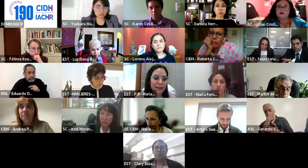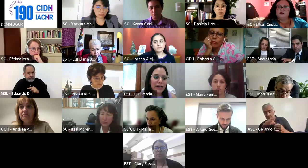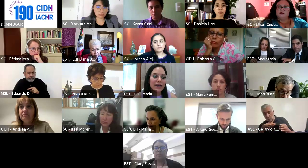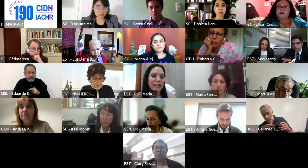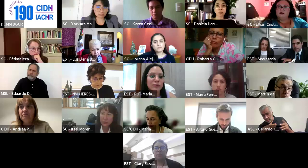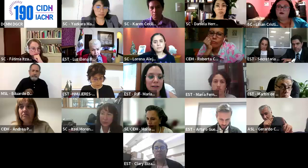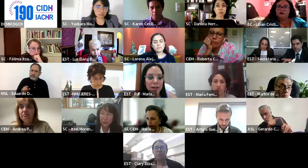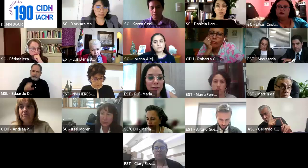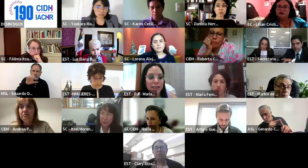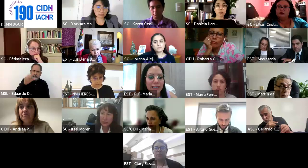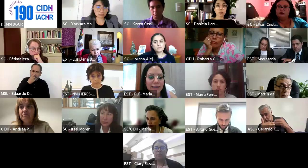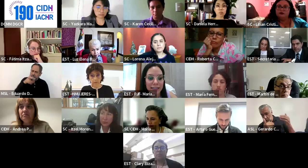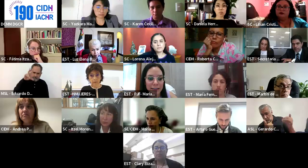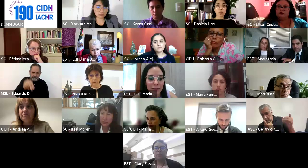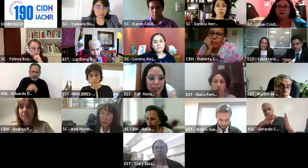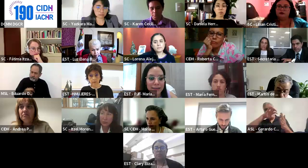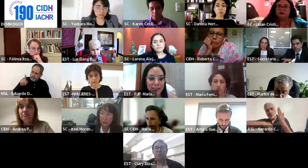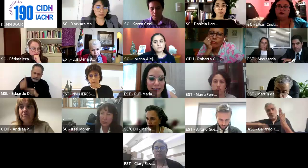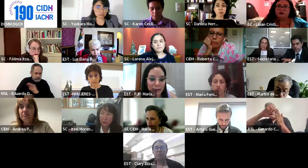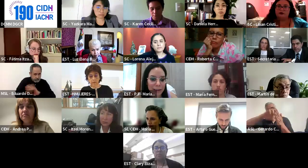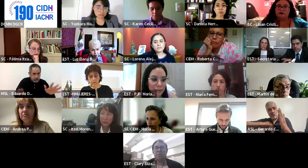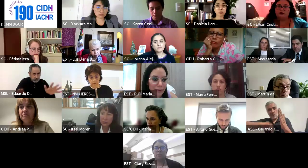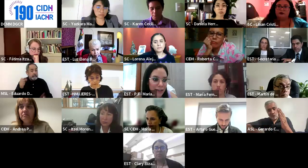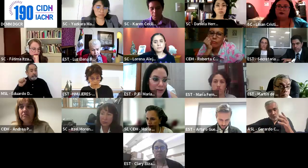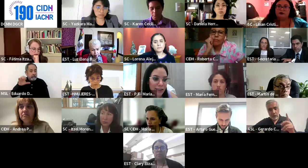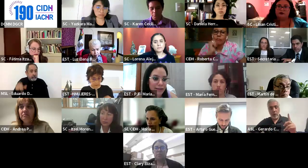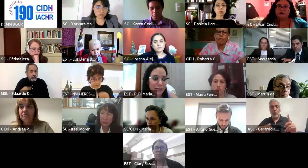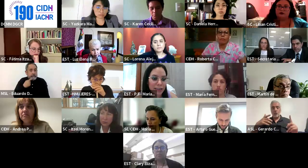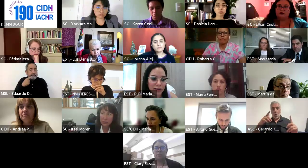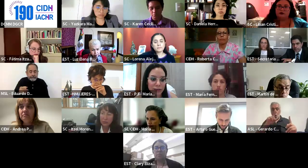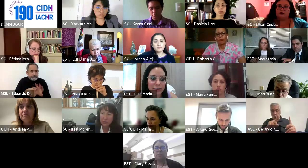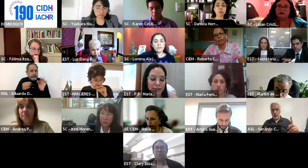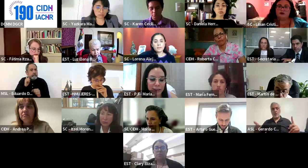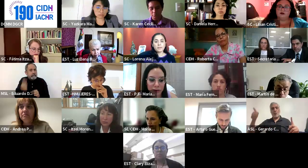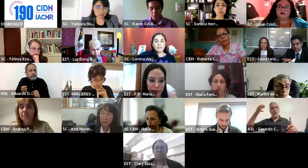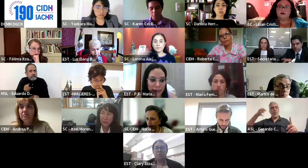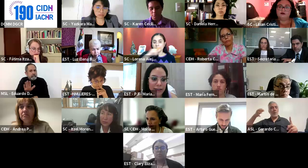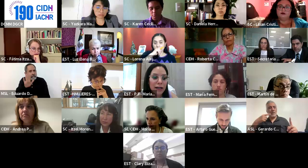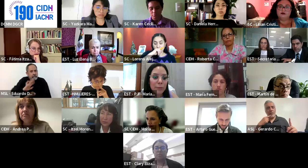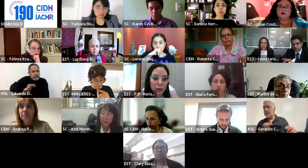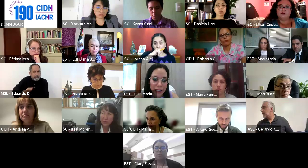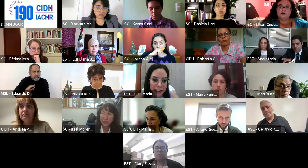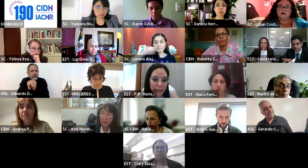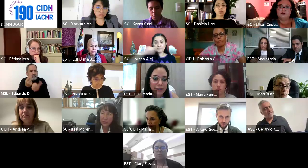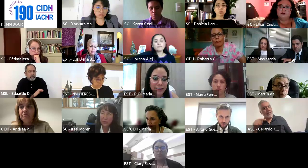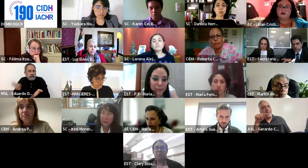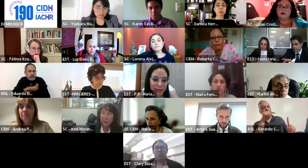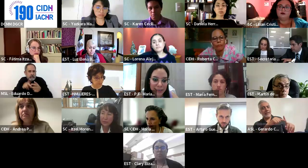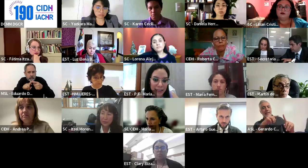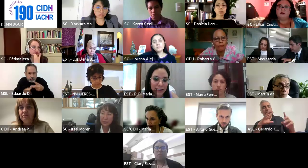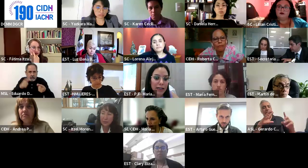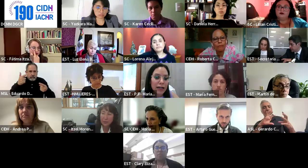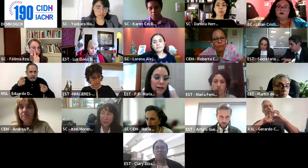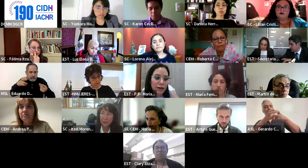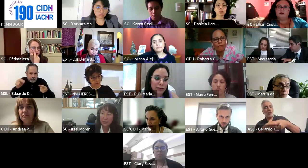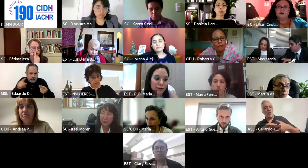Además, la Suprema Corte señaló que se trataba de un caso de discriminación interseccional por género y